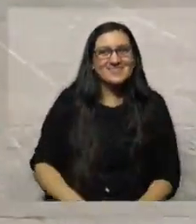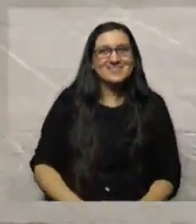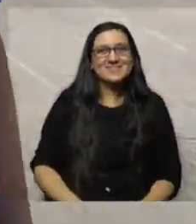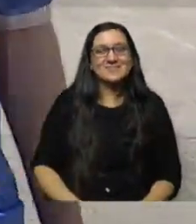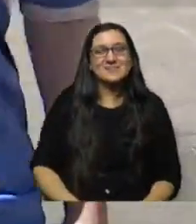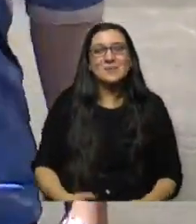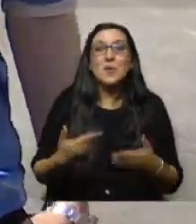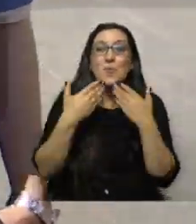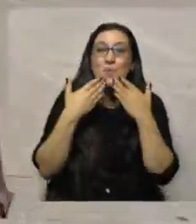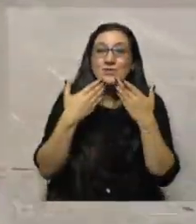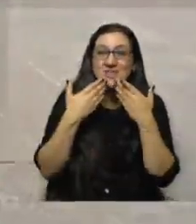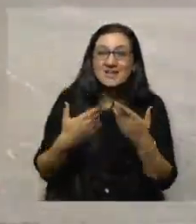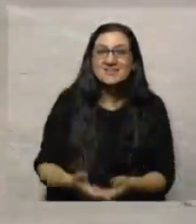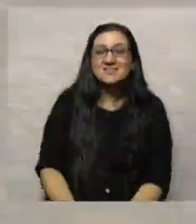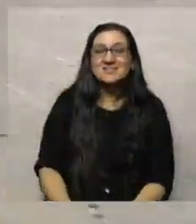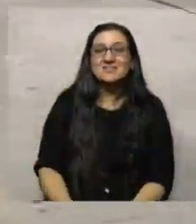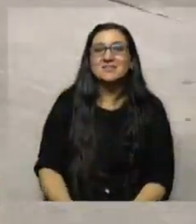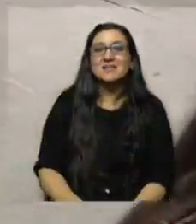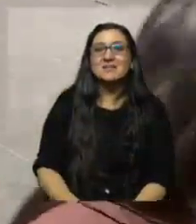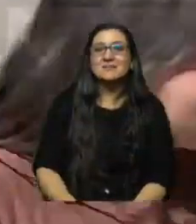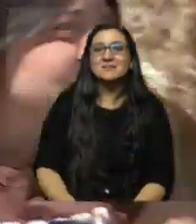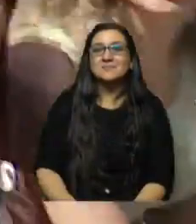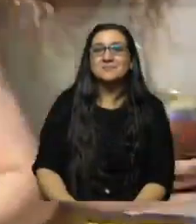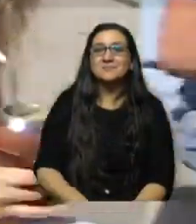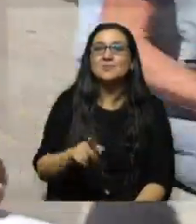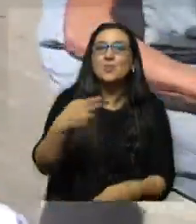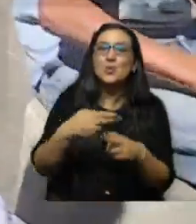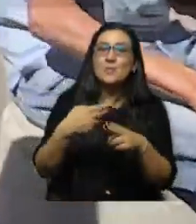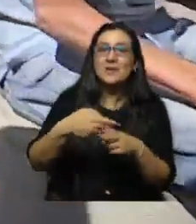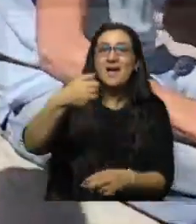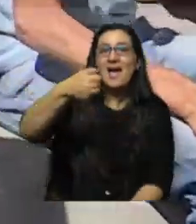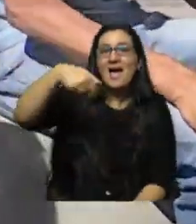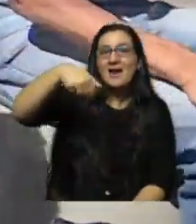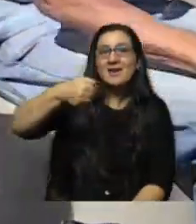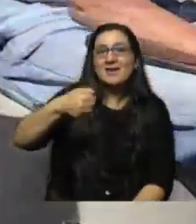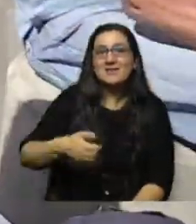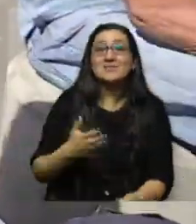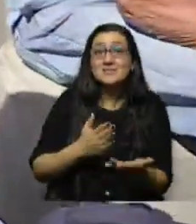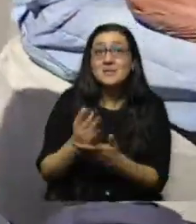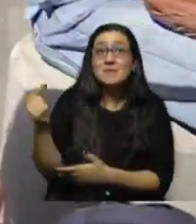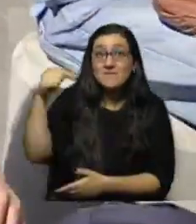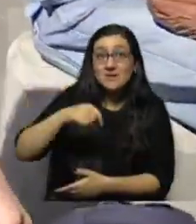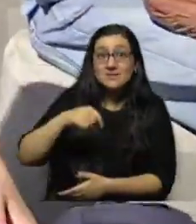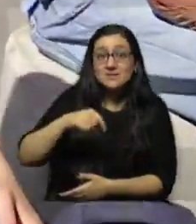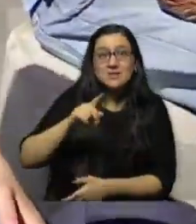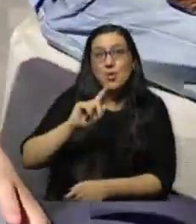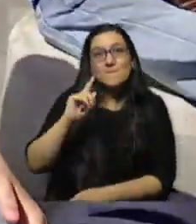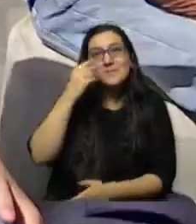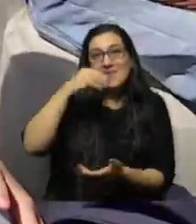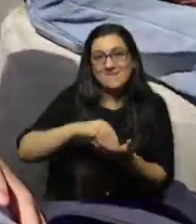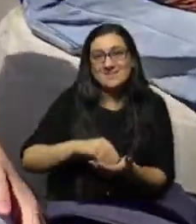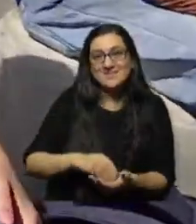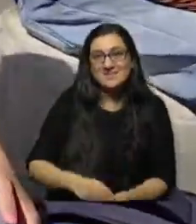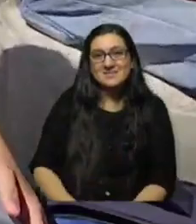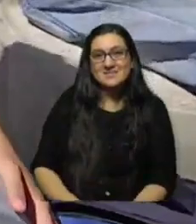Dale, muchísimas gracias. A ver si seguimos por acá. ¿Cómo es tu nombre? Ana. Ana, ¿siempre venís acá a la explanada? No,